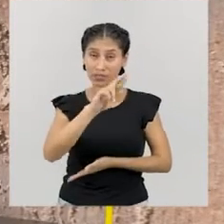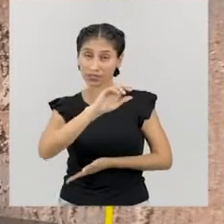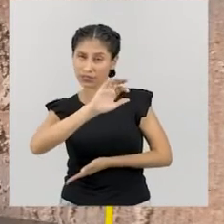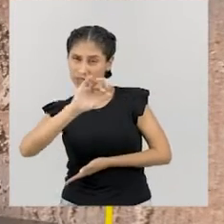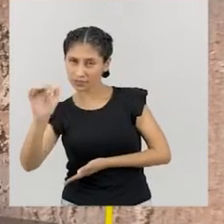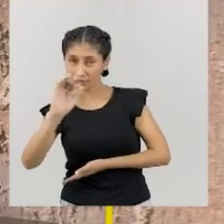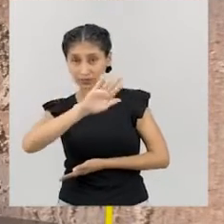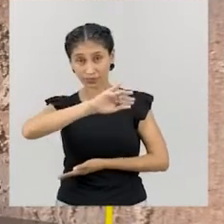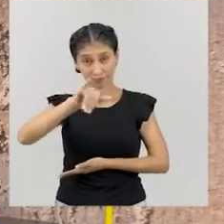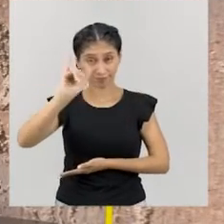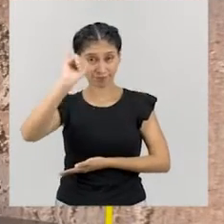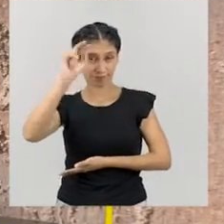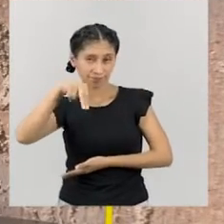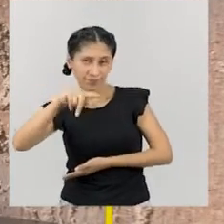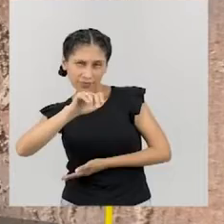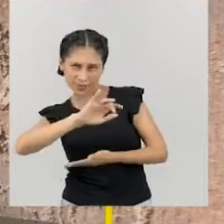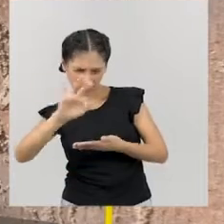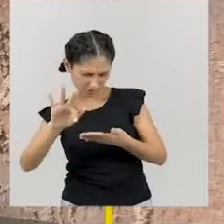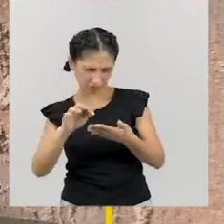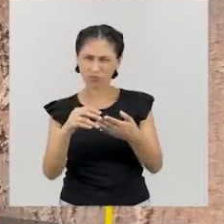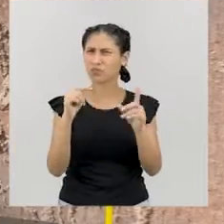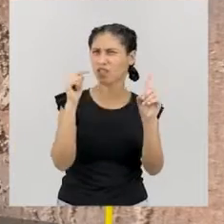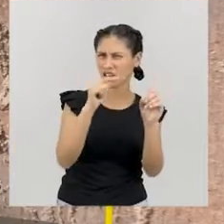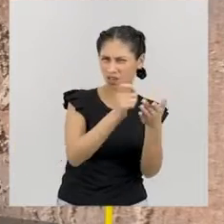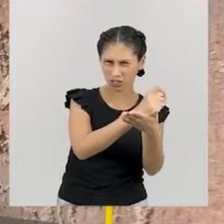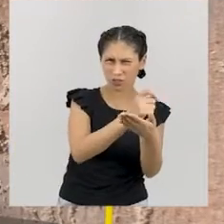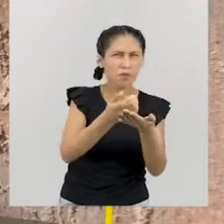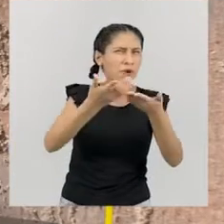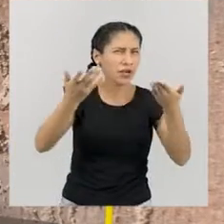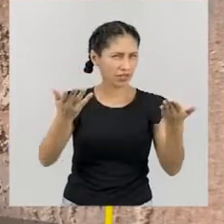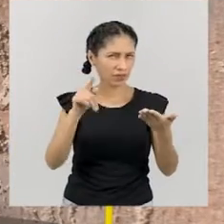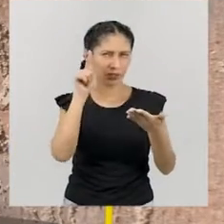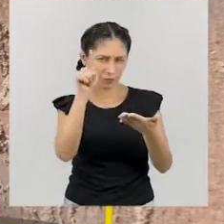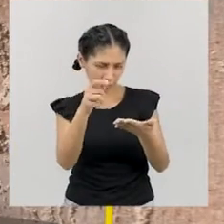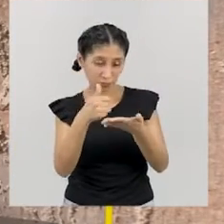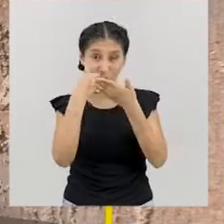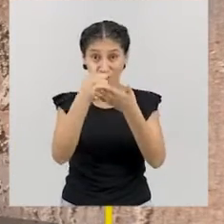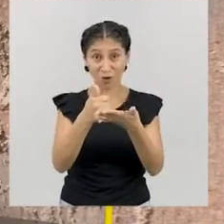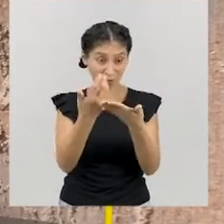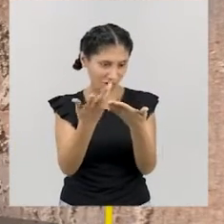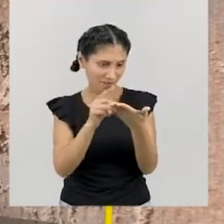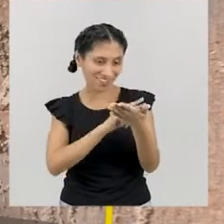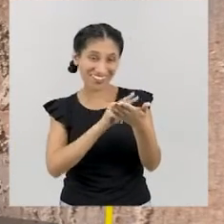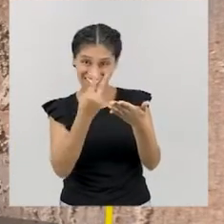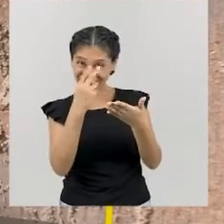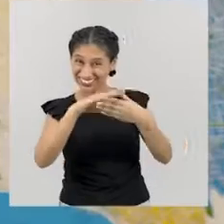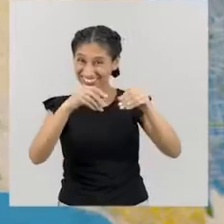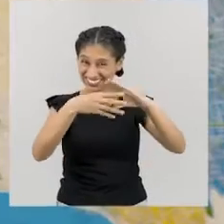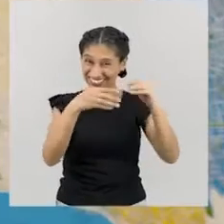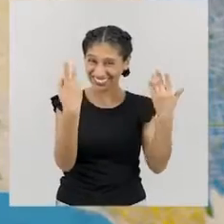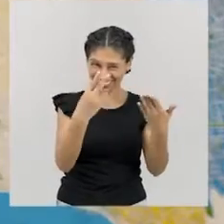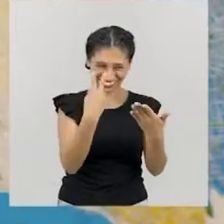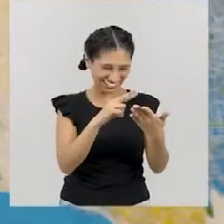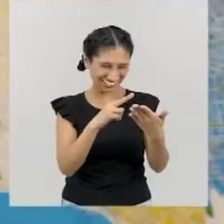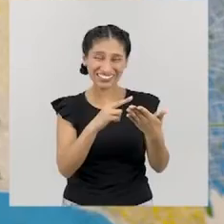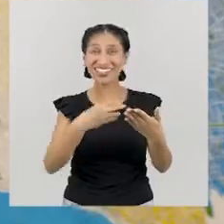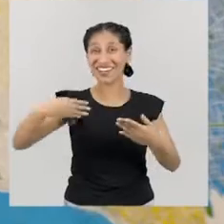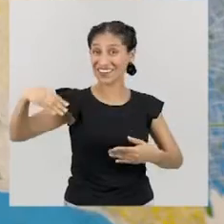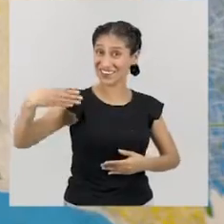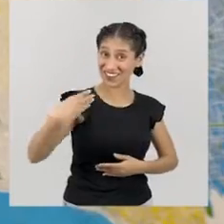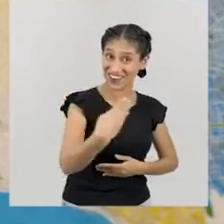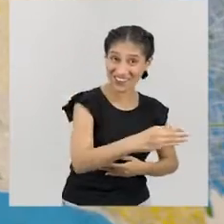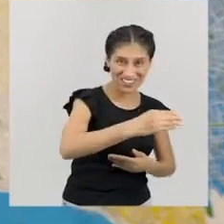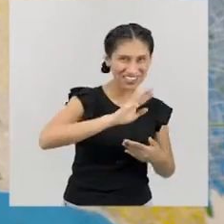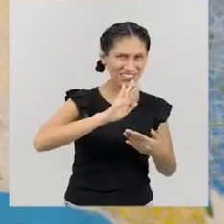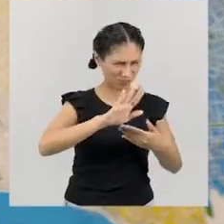internas. Aquí, la intención del autor es brindarnos información básica sobre los delfines. Magnífico, Cori. Has